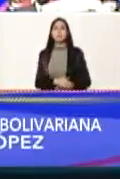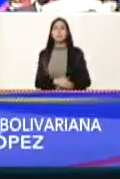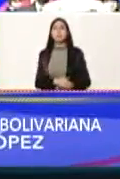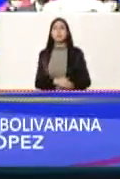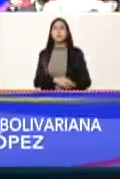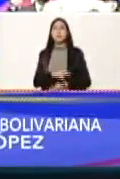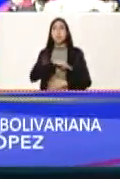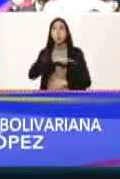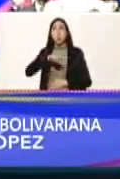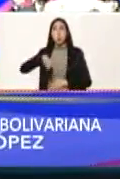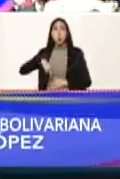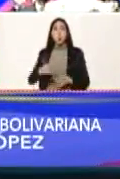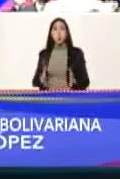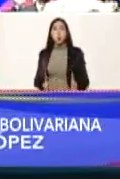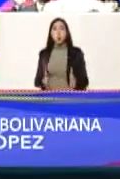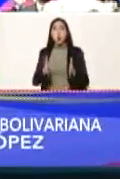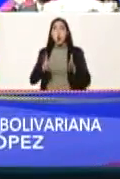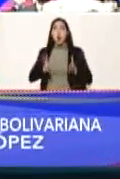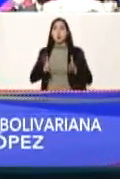Hemos logrado,